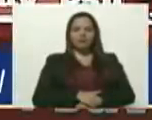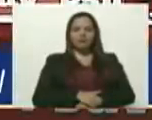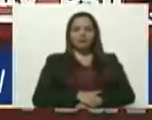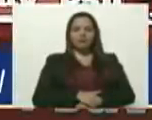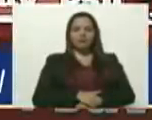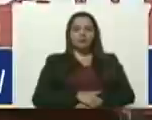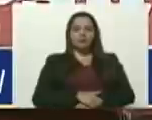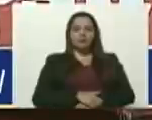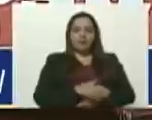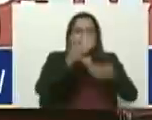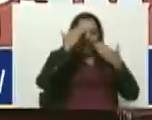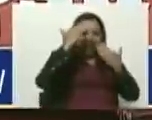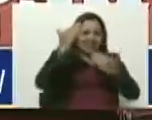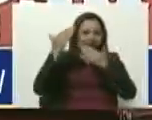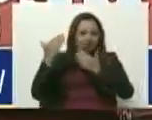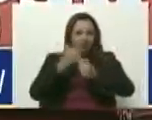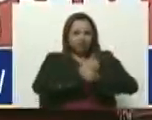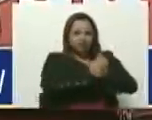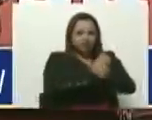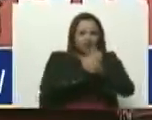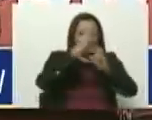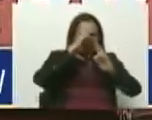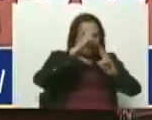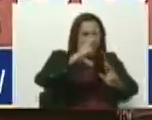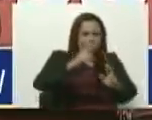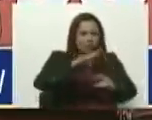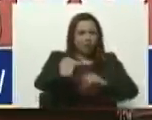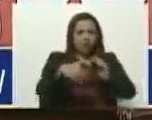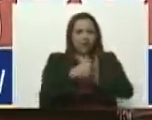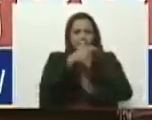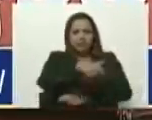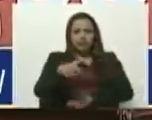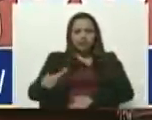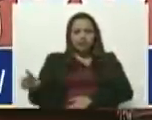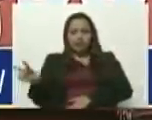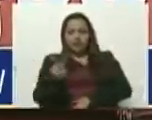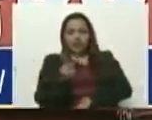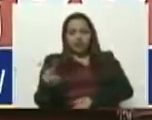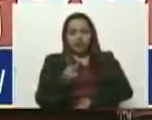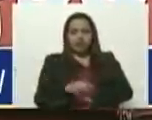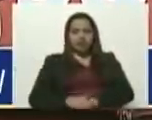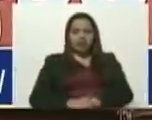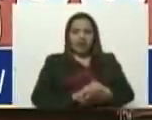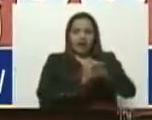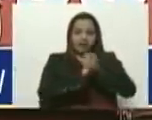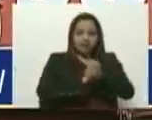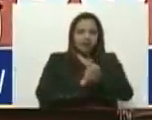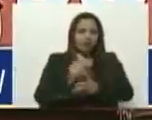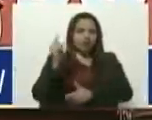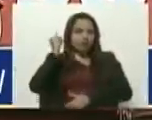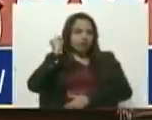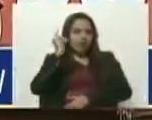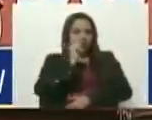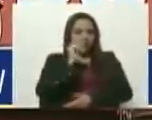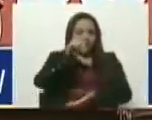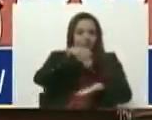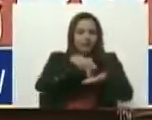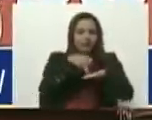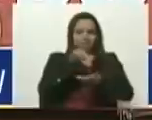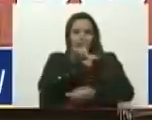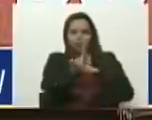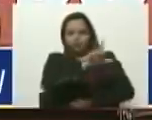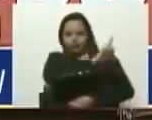saludo con mucho afecto mucho respeto los venezolanos las venezolanas los compañeros y compañeras del partido socialista